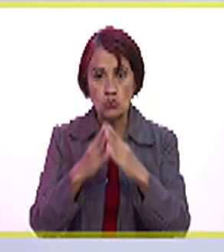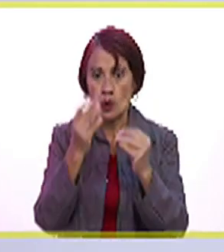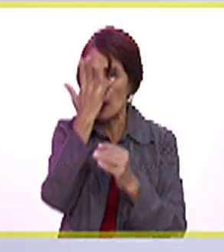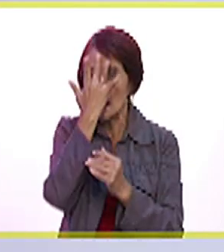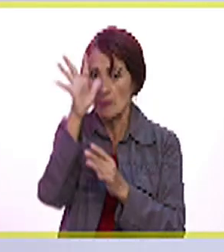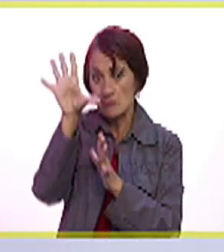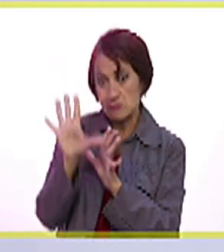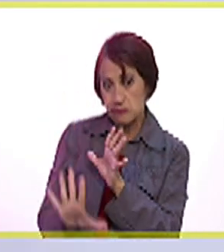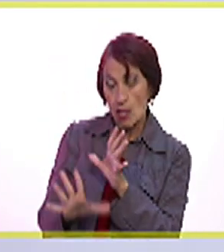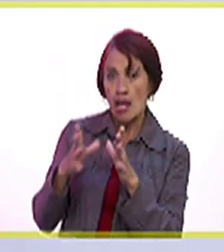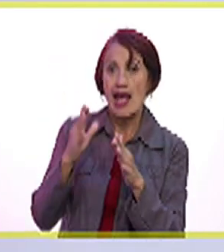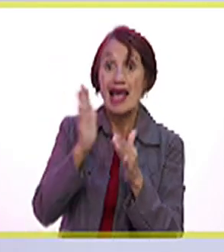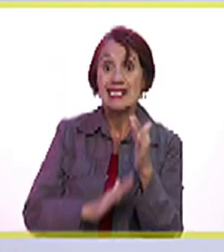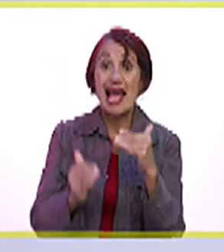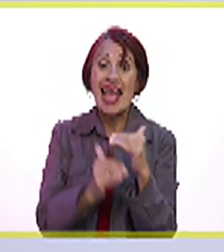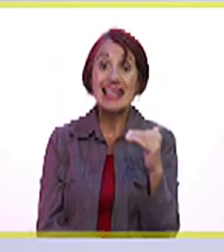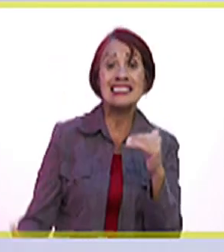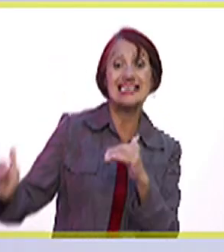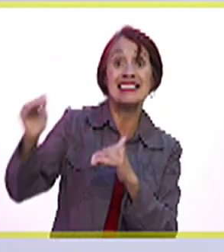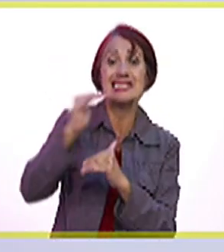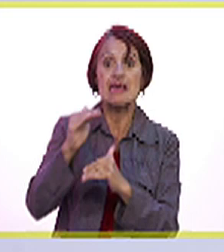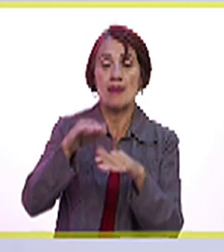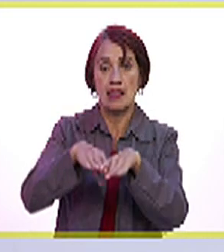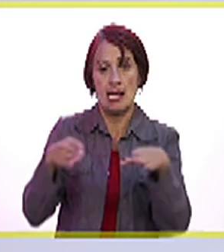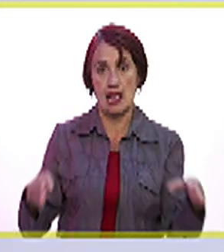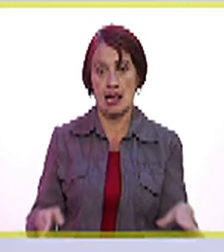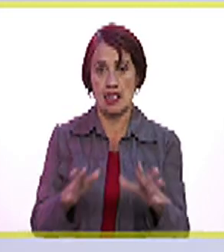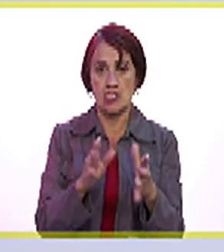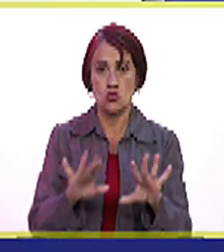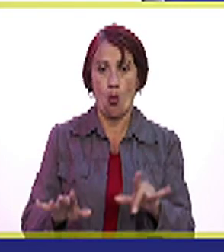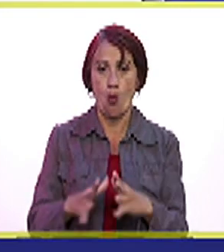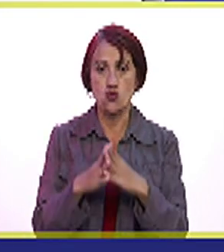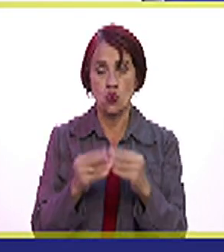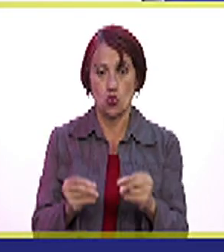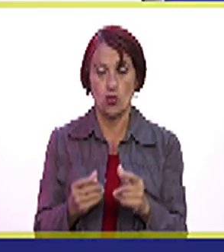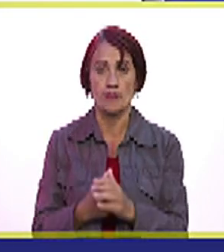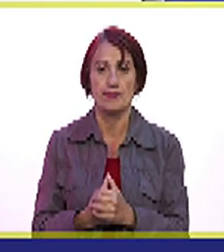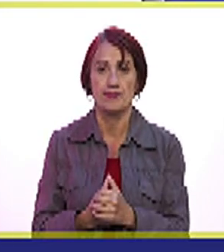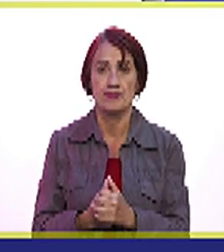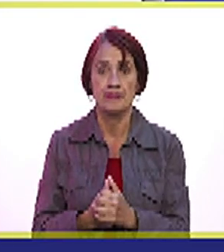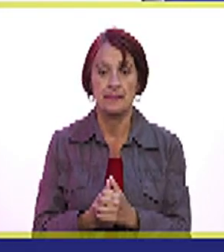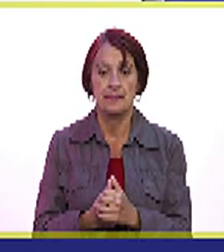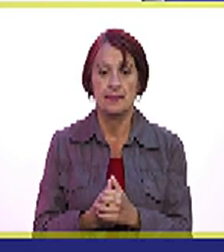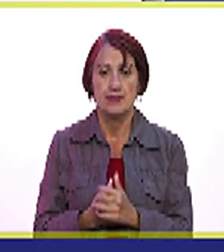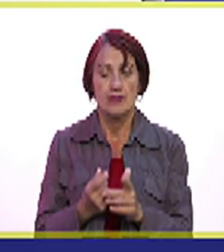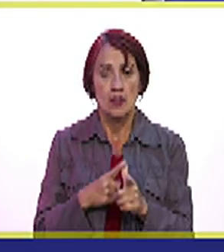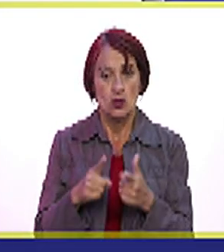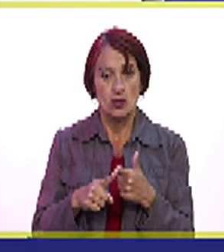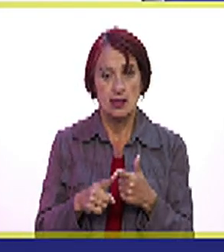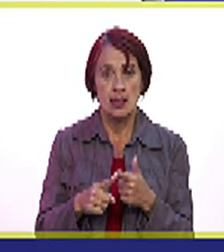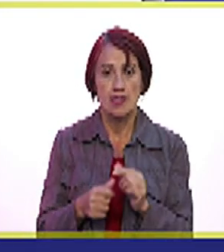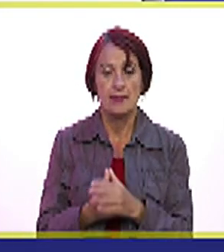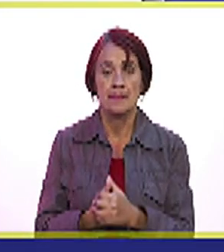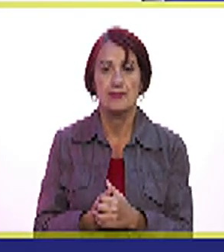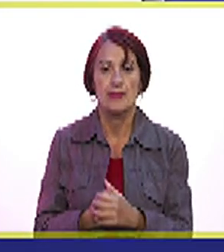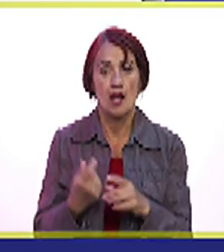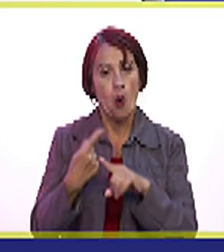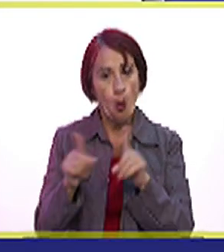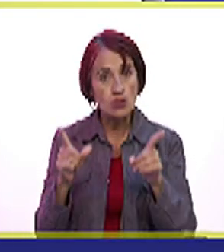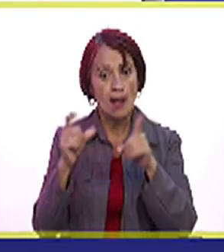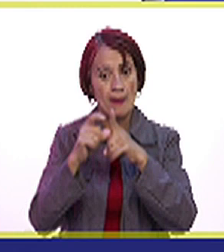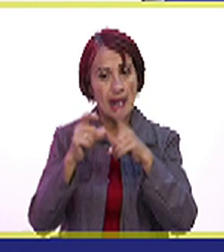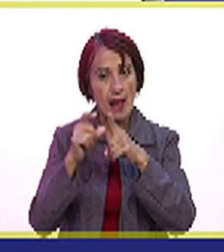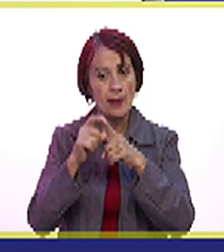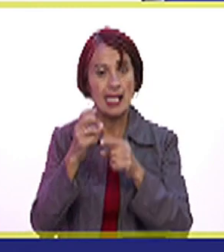del escritorio. Tenemos otro ejemplo de on, para que puedan ver. Fíjense que on aquí está pegado y aquí está